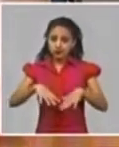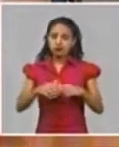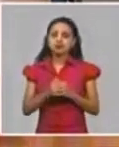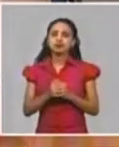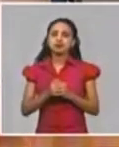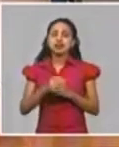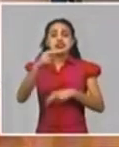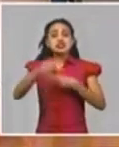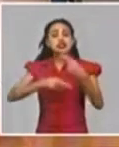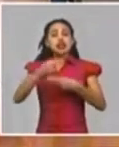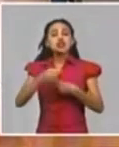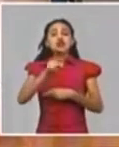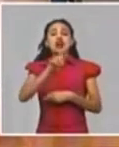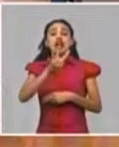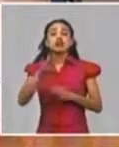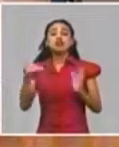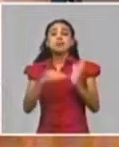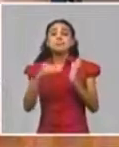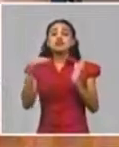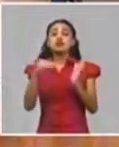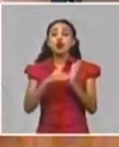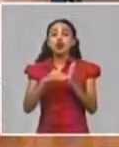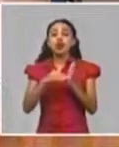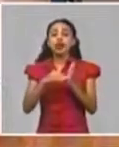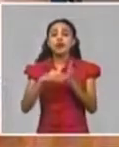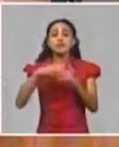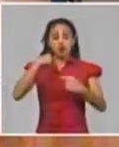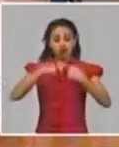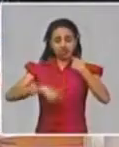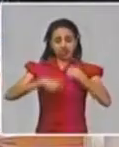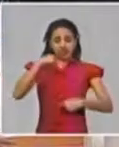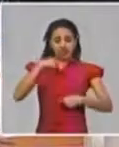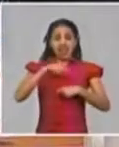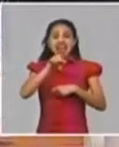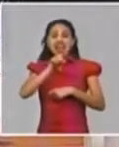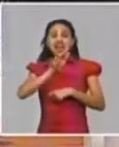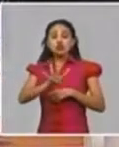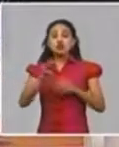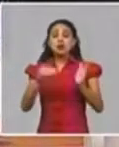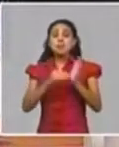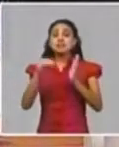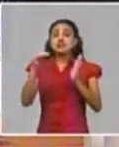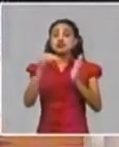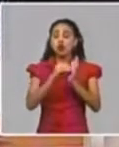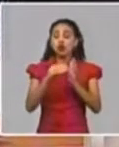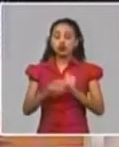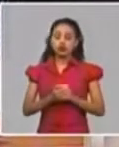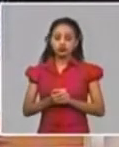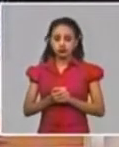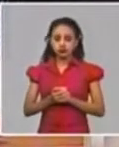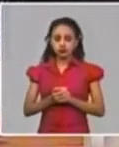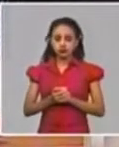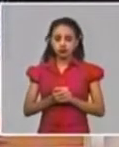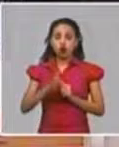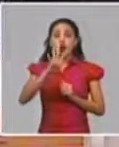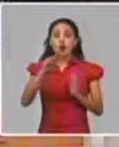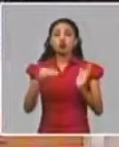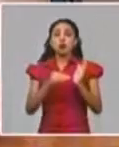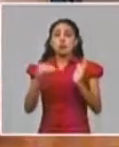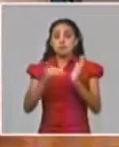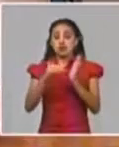han realizado 14 millones de intervenciones quirúrgicas. 14 millones, 4 millones de